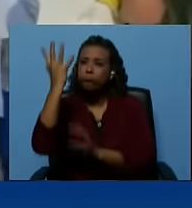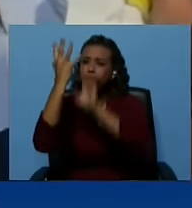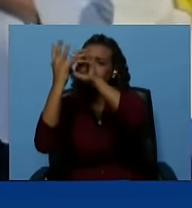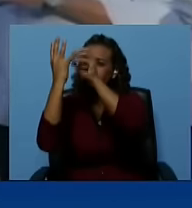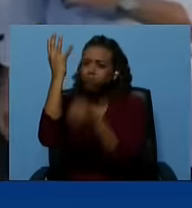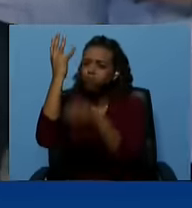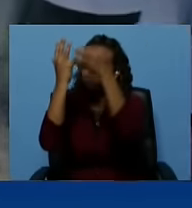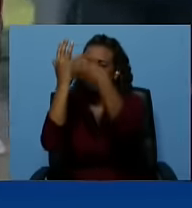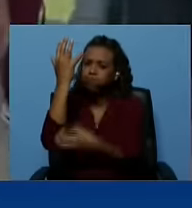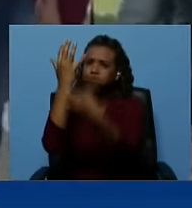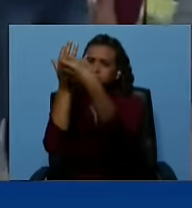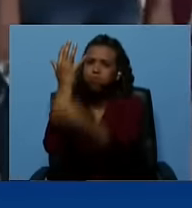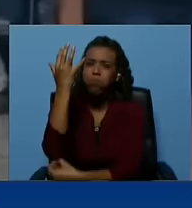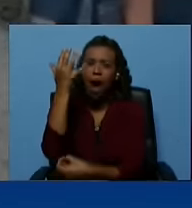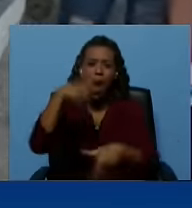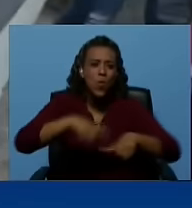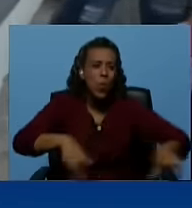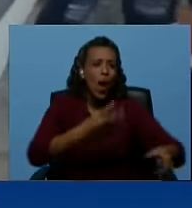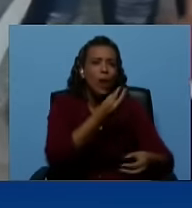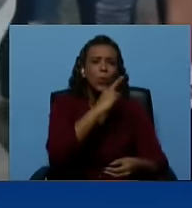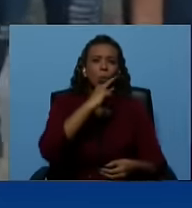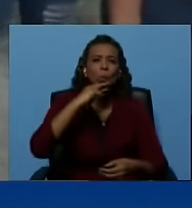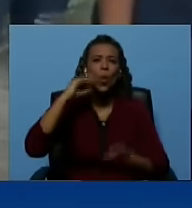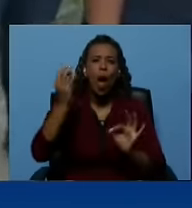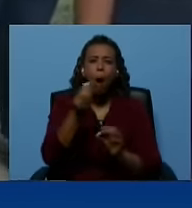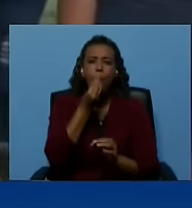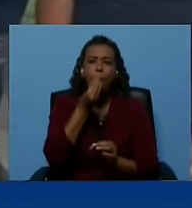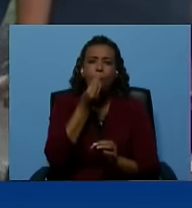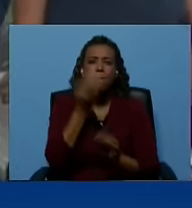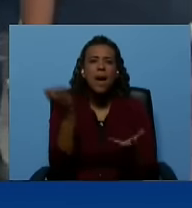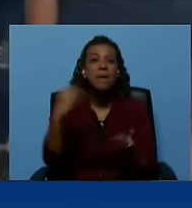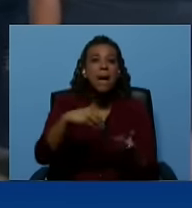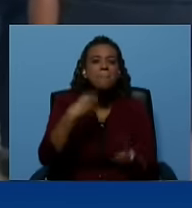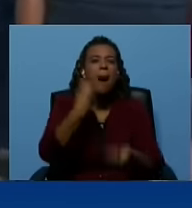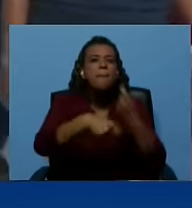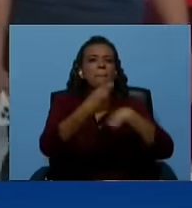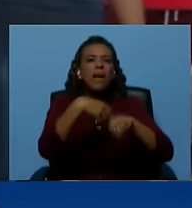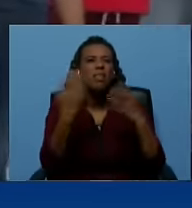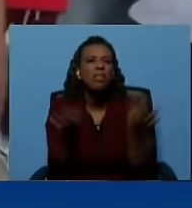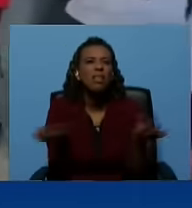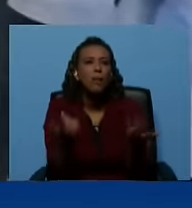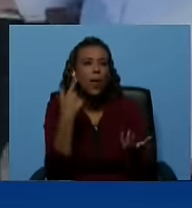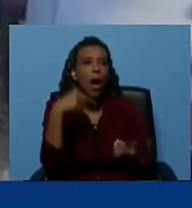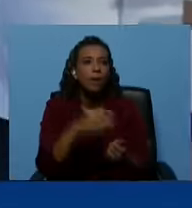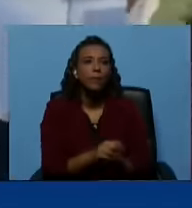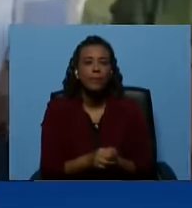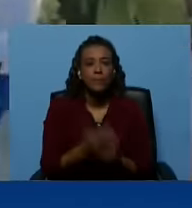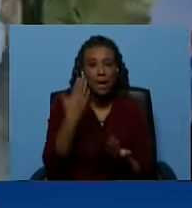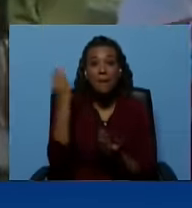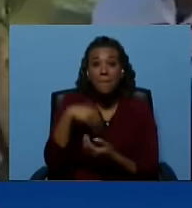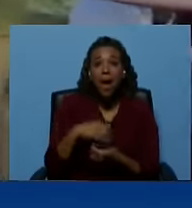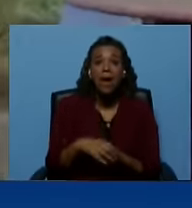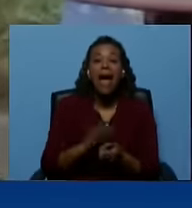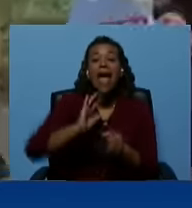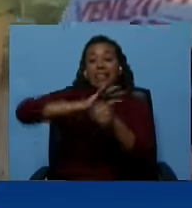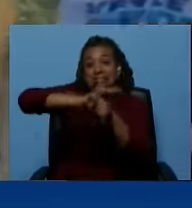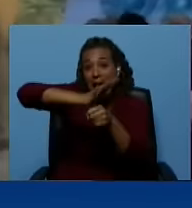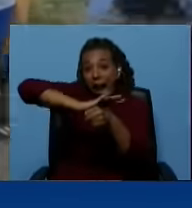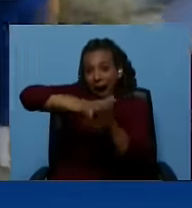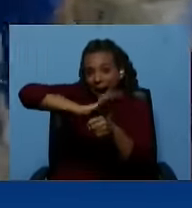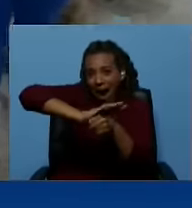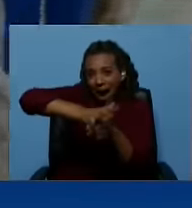mata al paladar qué más tienen por aquí naranja la que aquí hay naranja